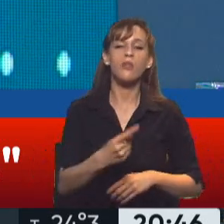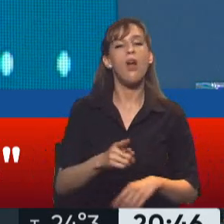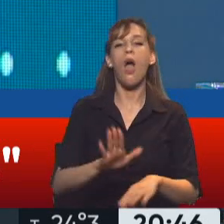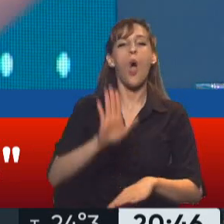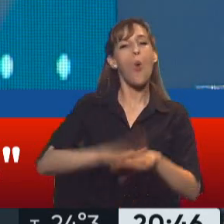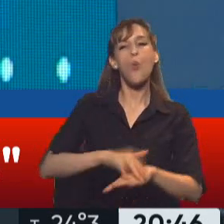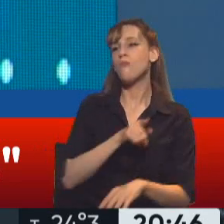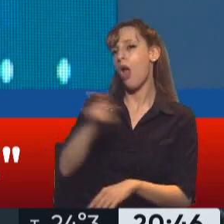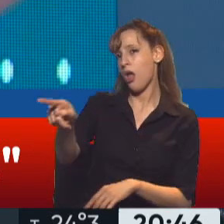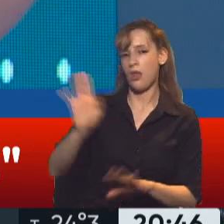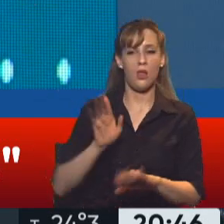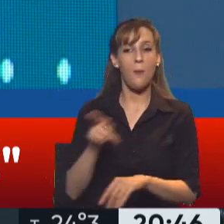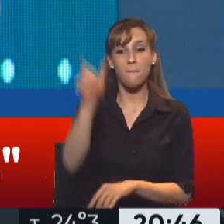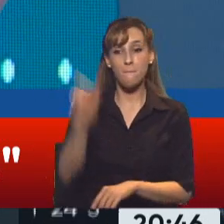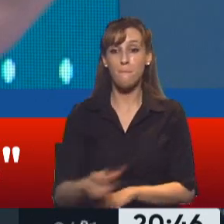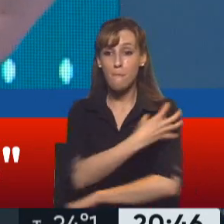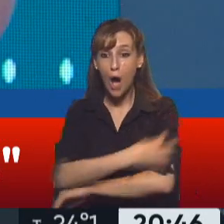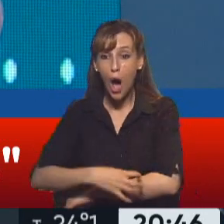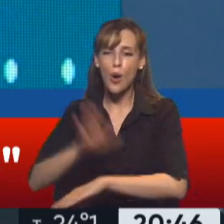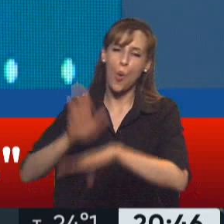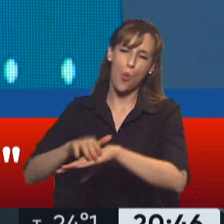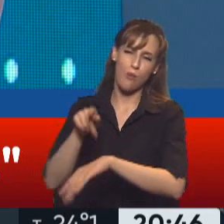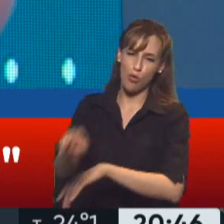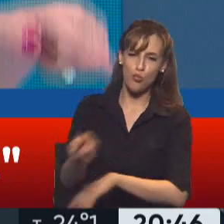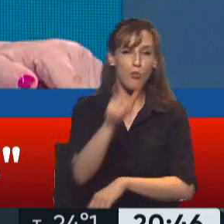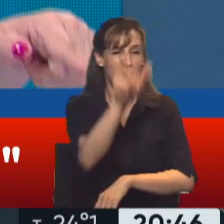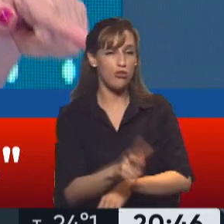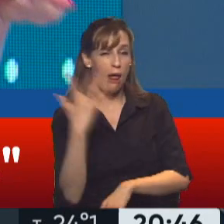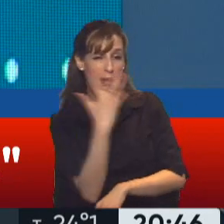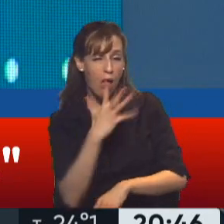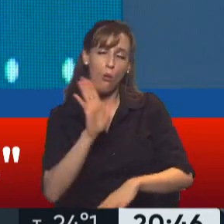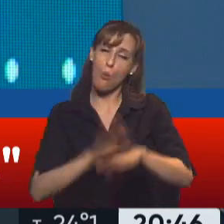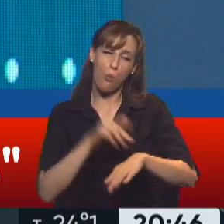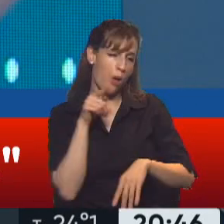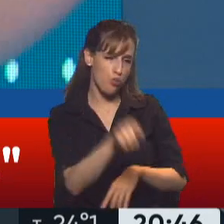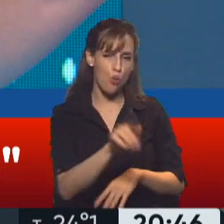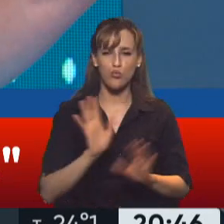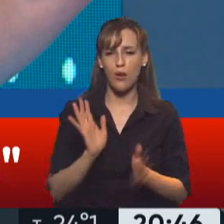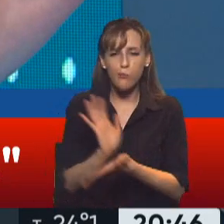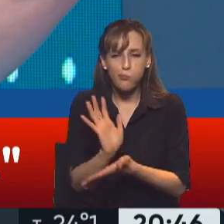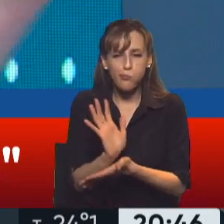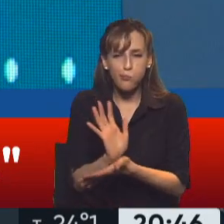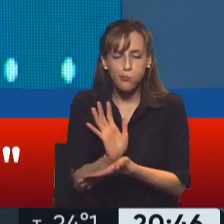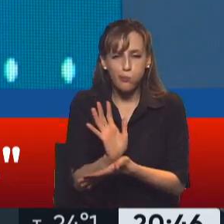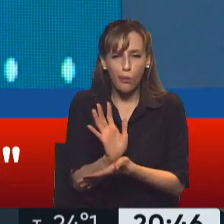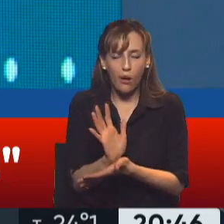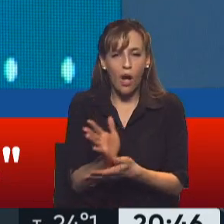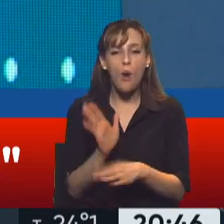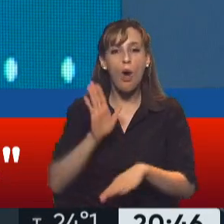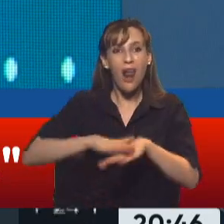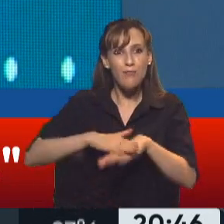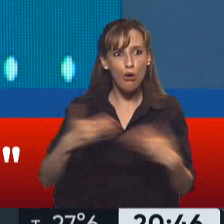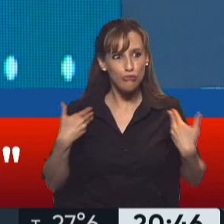otro. Es del pobre, es del negro, es el que tiene un plan, es de que no trabajó lo suficiente. Entonces te busca un enemigo afuera y te invita a